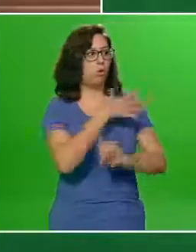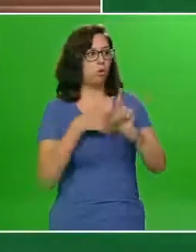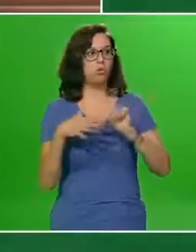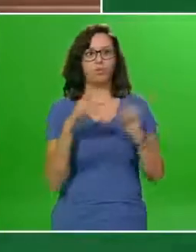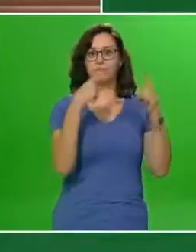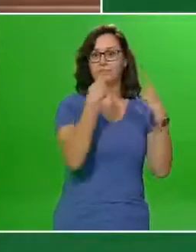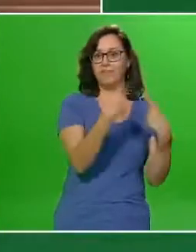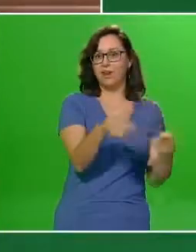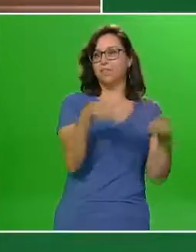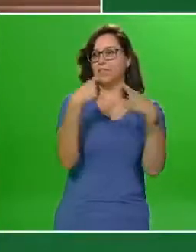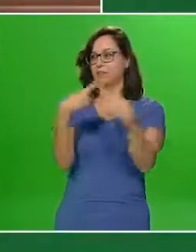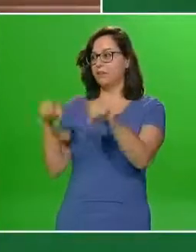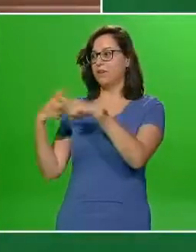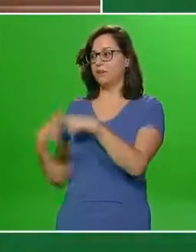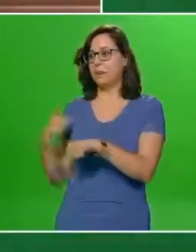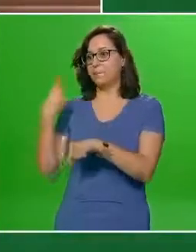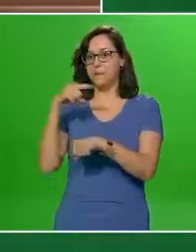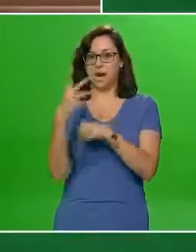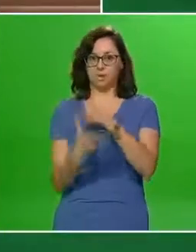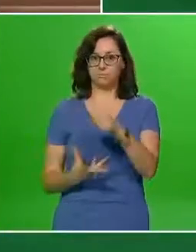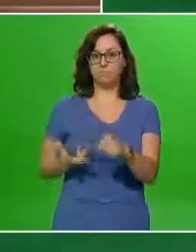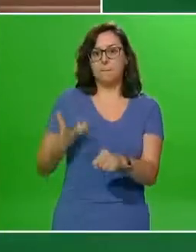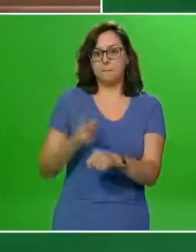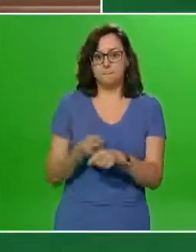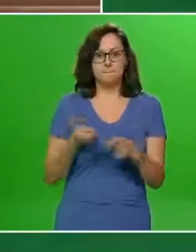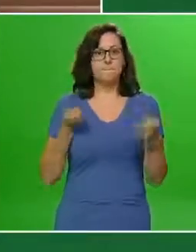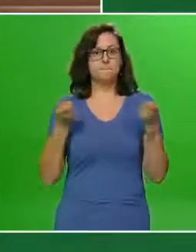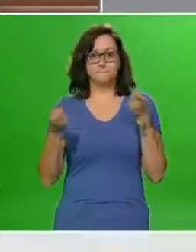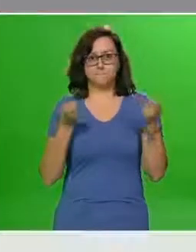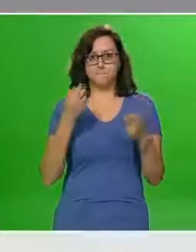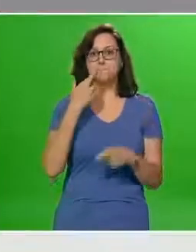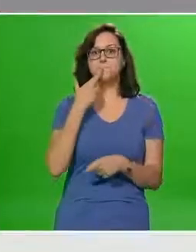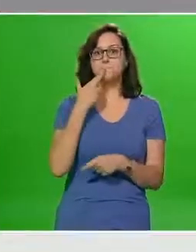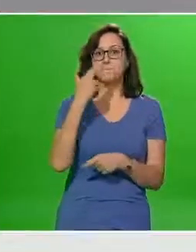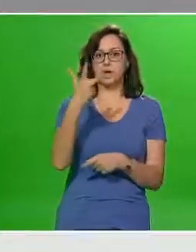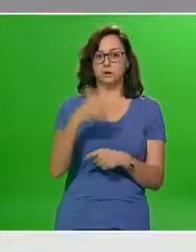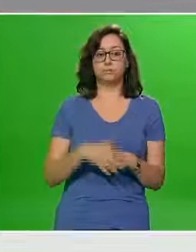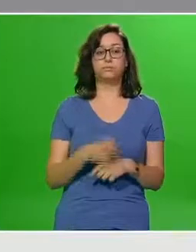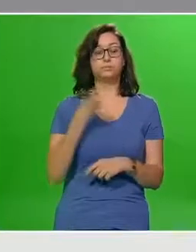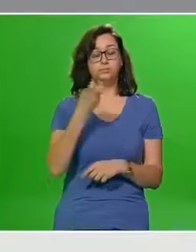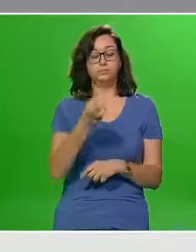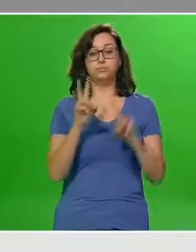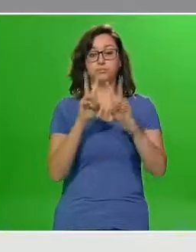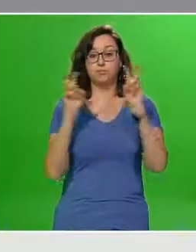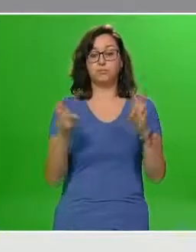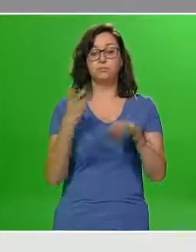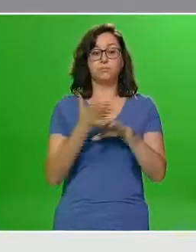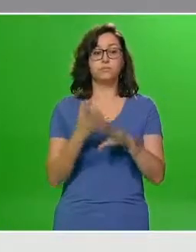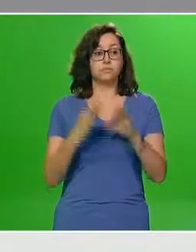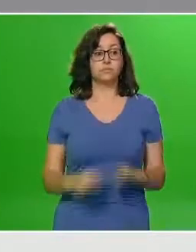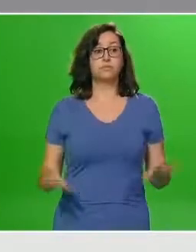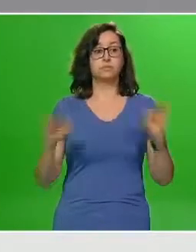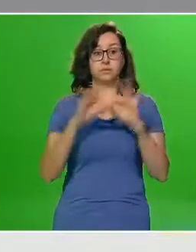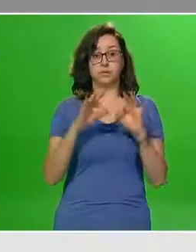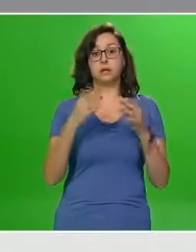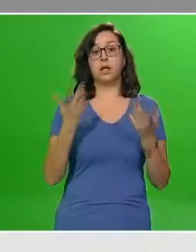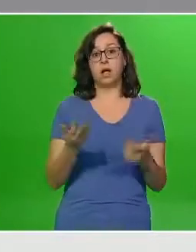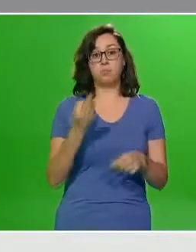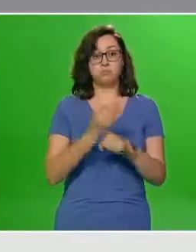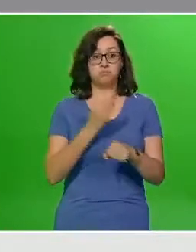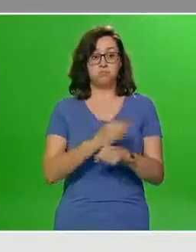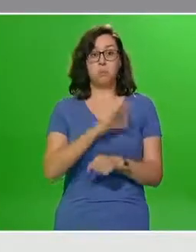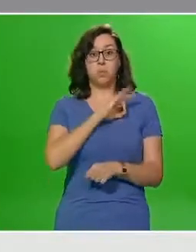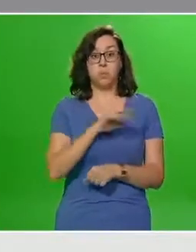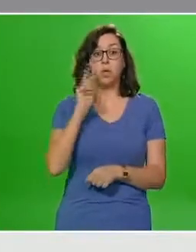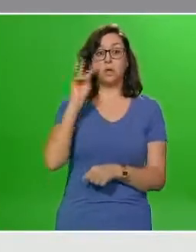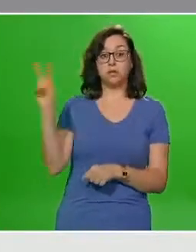para reforzar las medidas de control sanitario. Entonces es muy importante, esta es la curva nacional. A nivel nacional